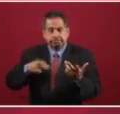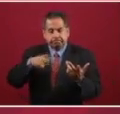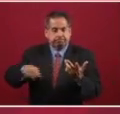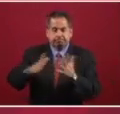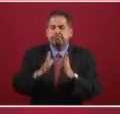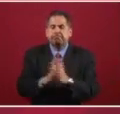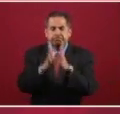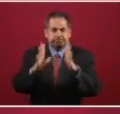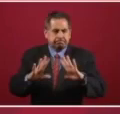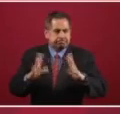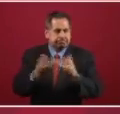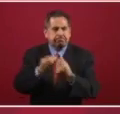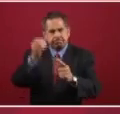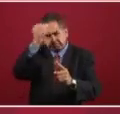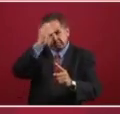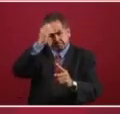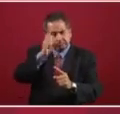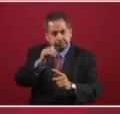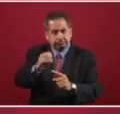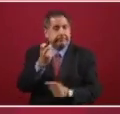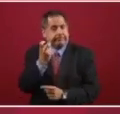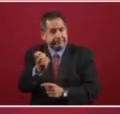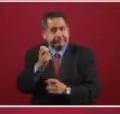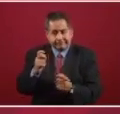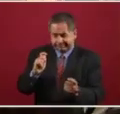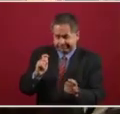participando. Ese fue el cambio,